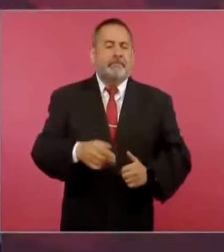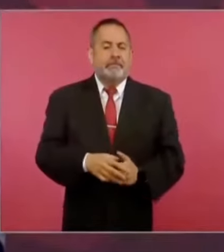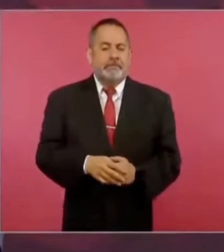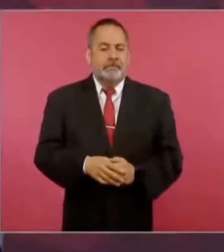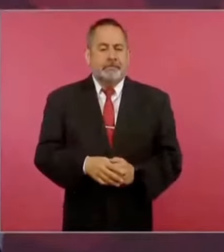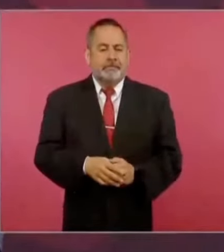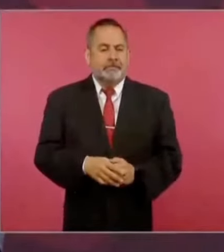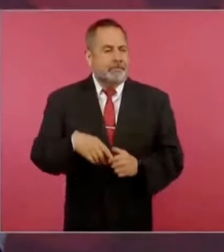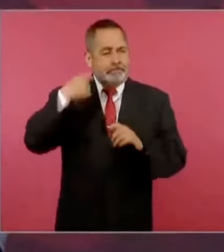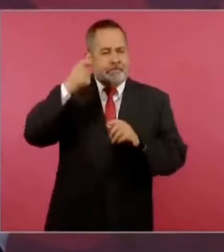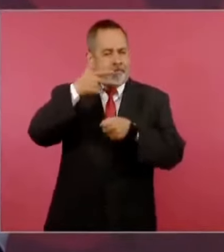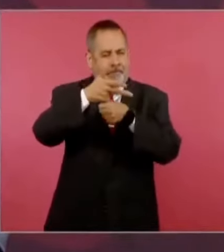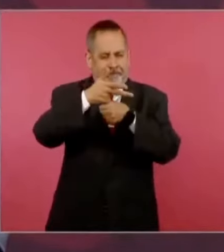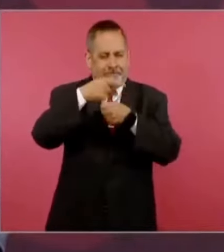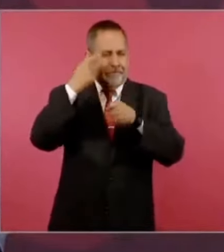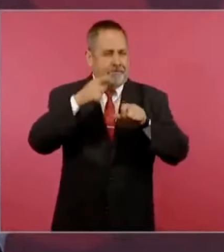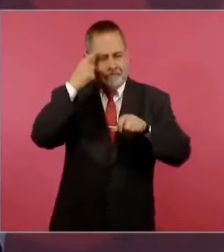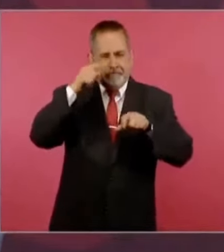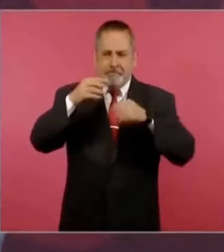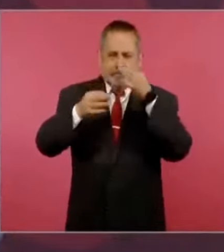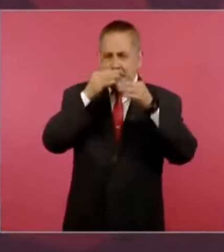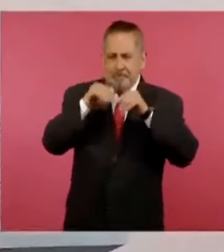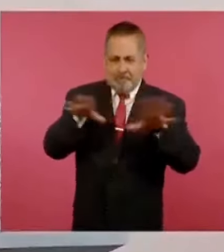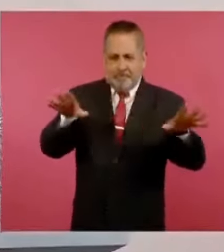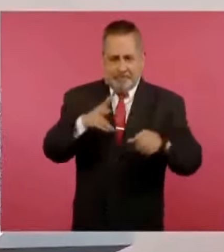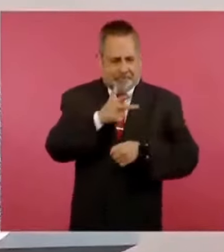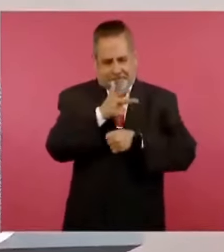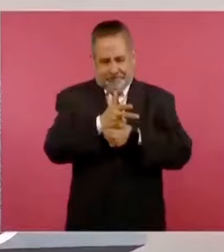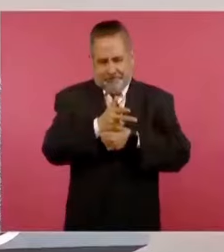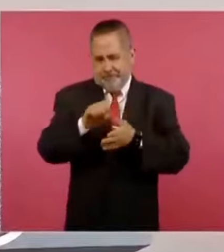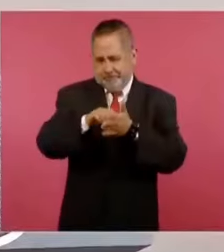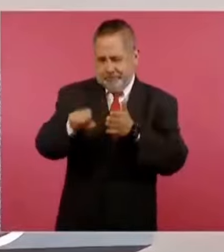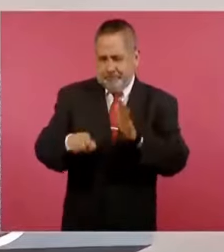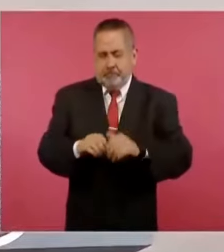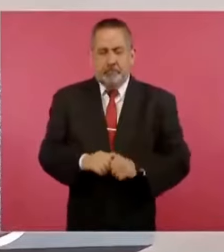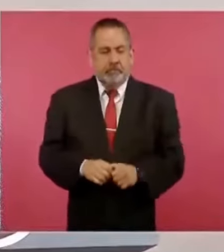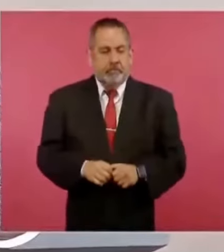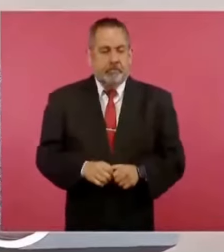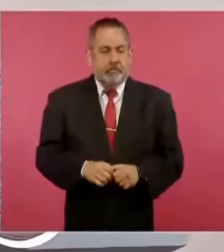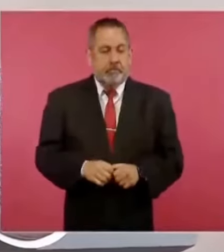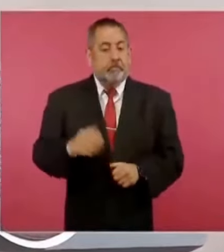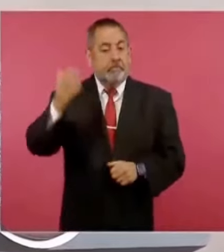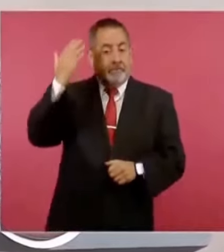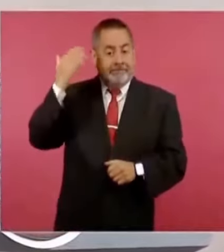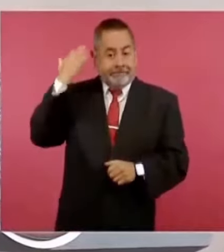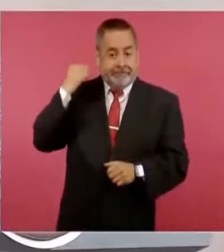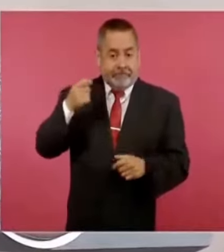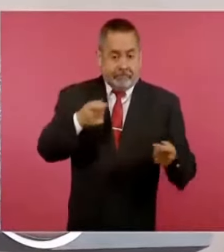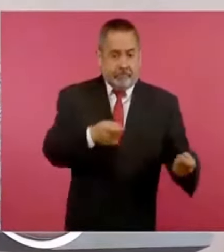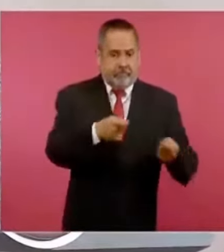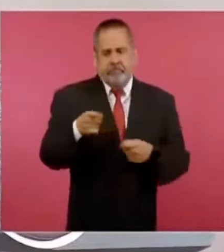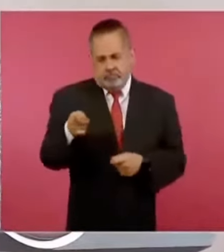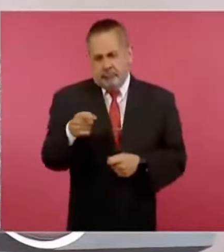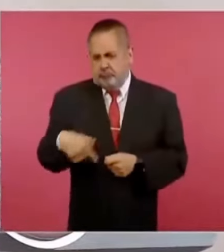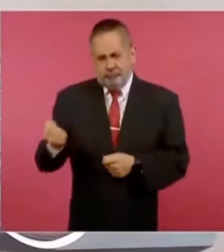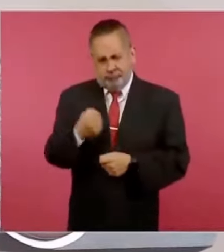spot o un mensaje. A mí me daban, y son muy buenos